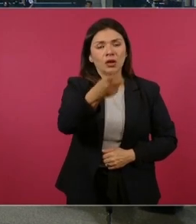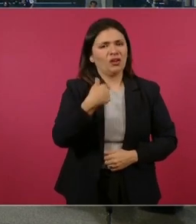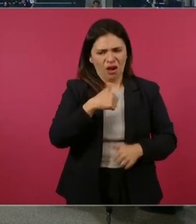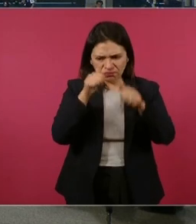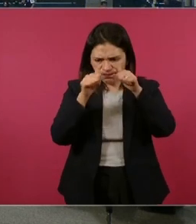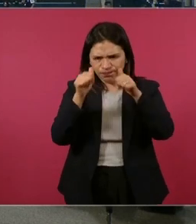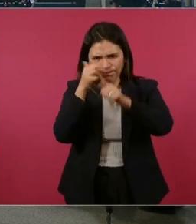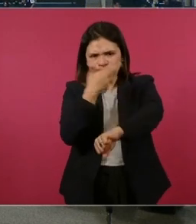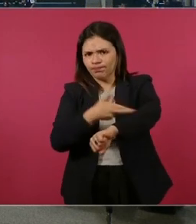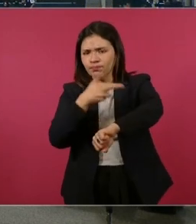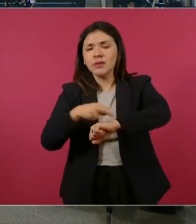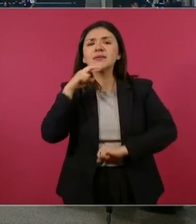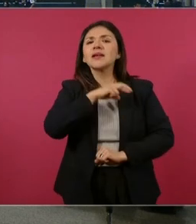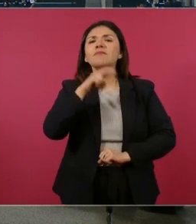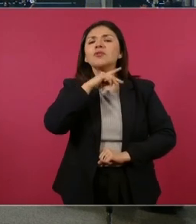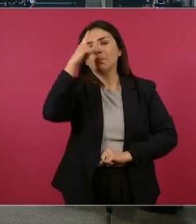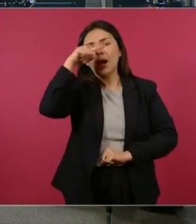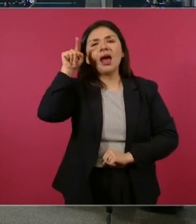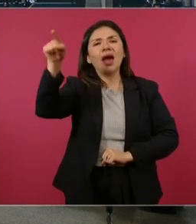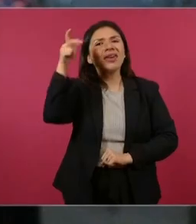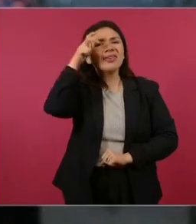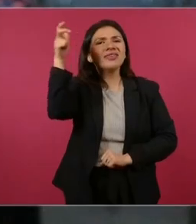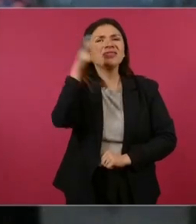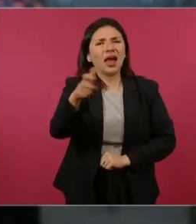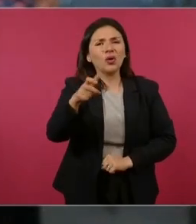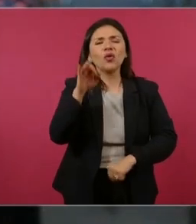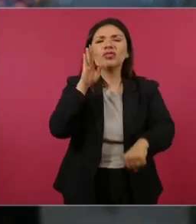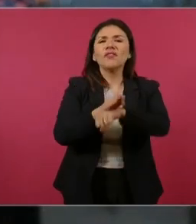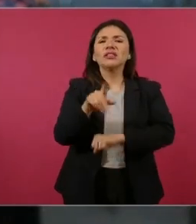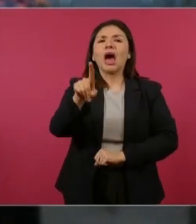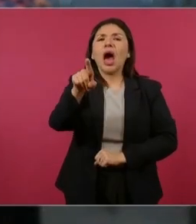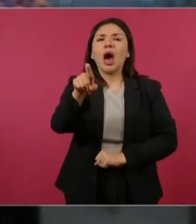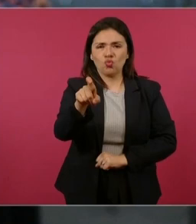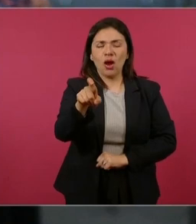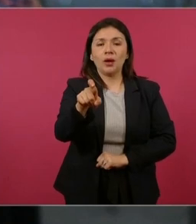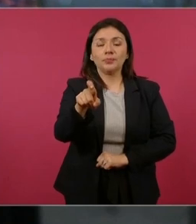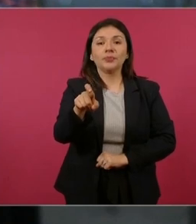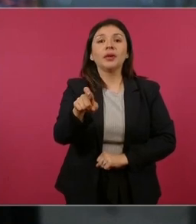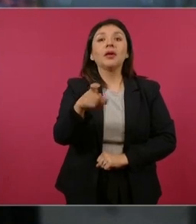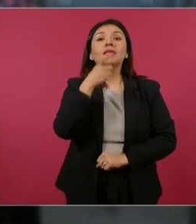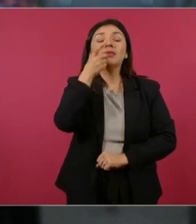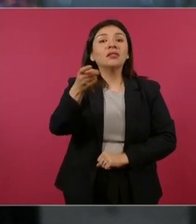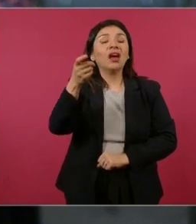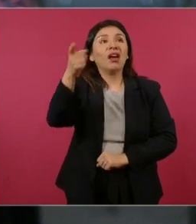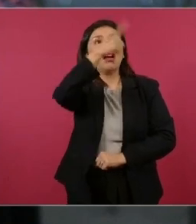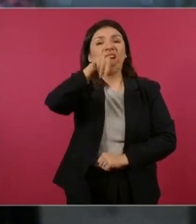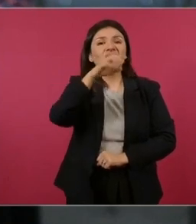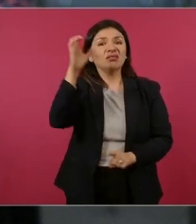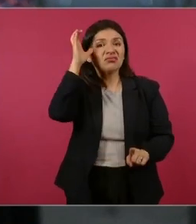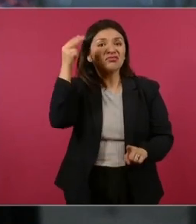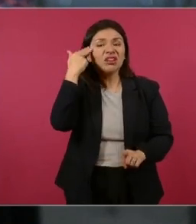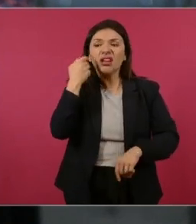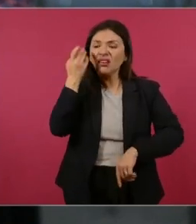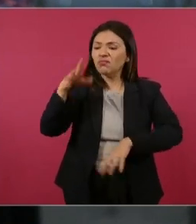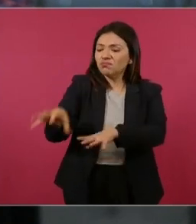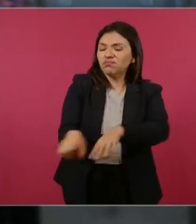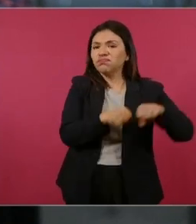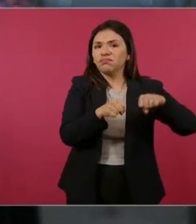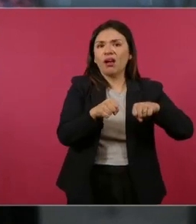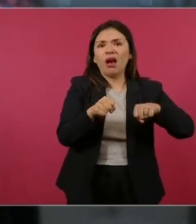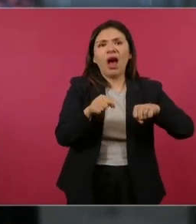inmediato a la petición de consulta en Hidalgo y a la defensa del agua que los chinos le quieren quitar a los indígenas